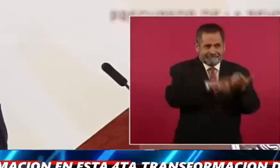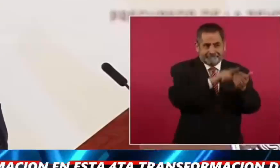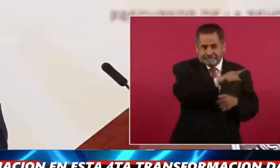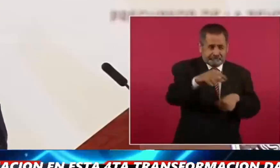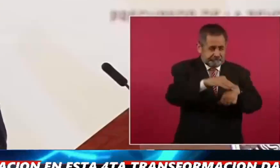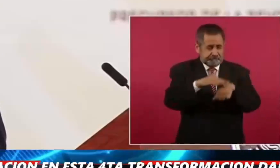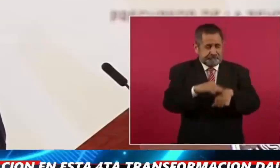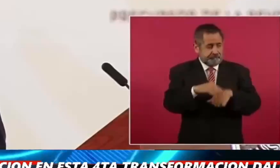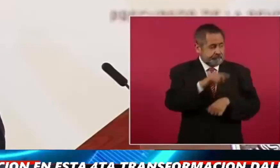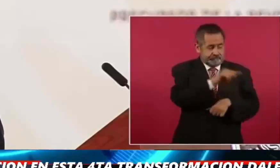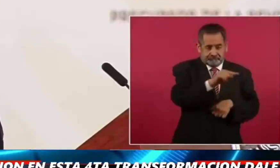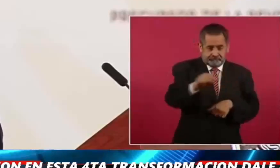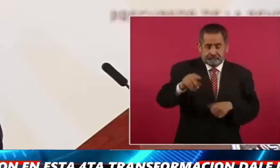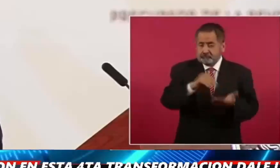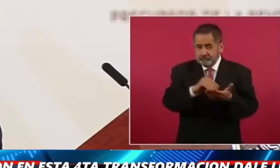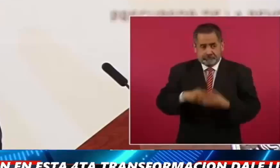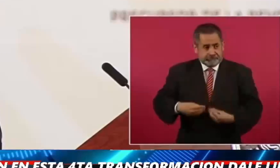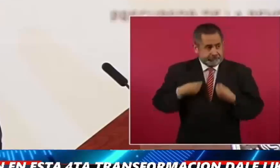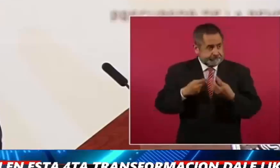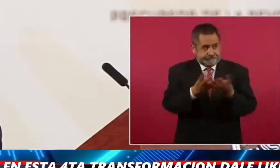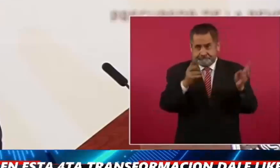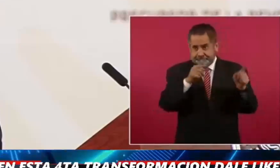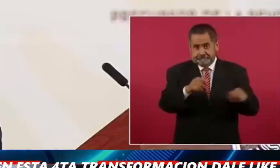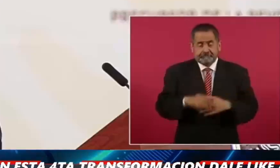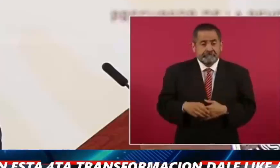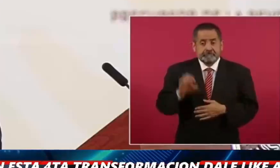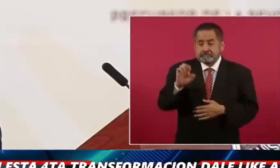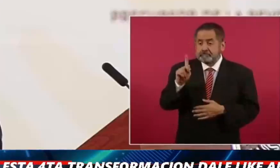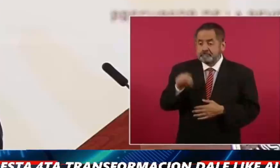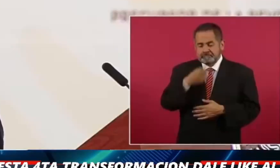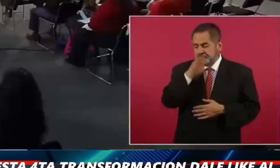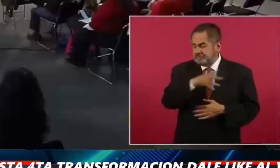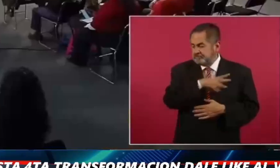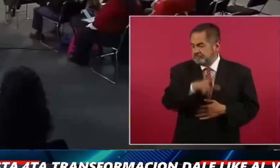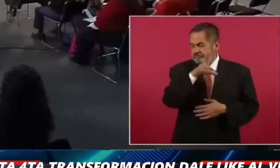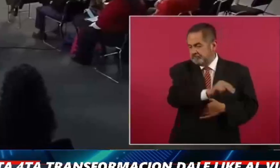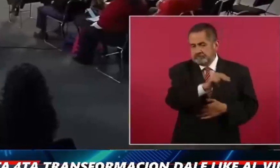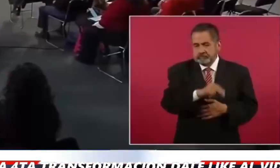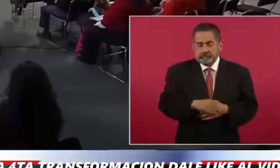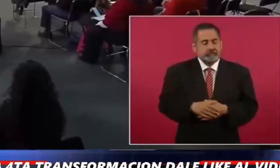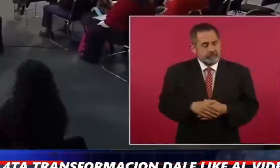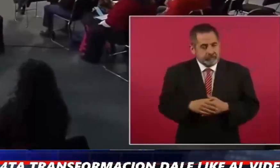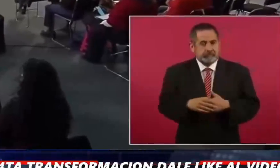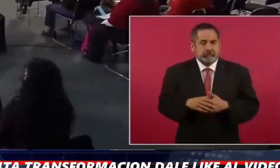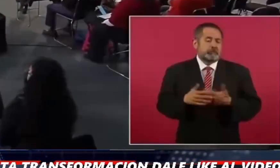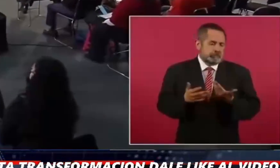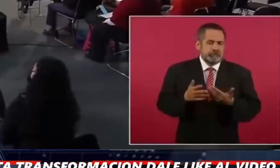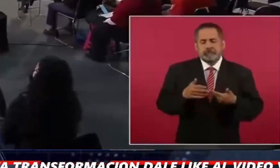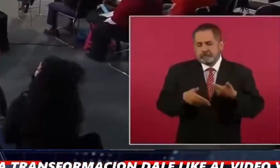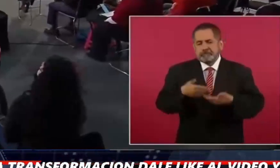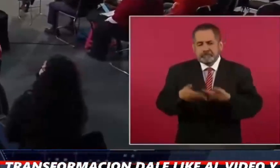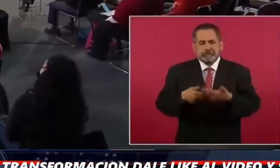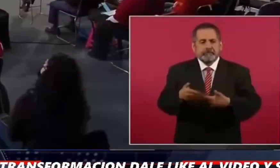vivos. Luego avanza